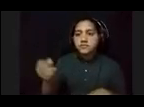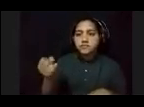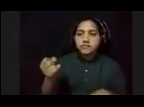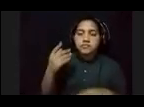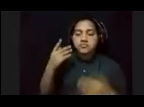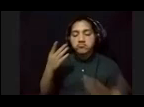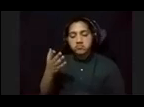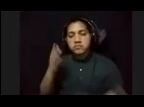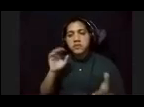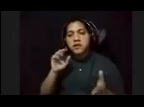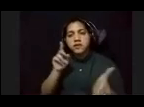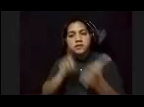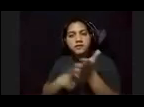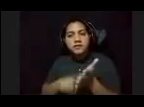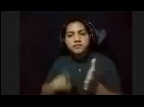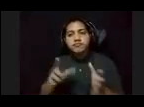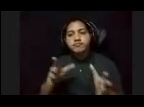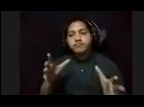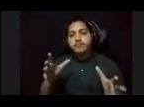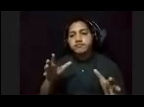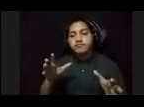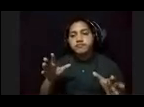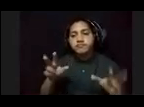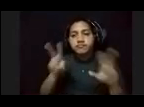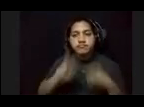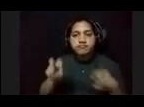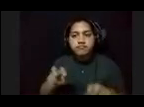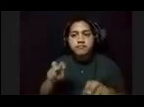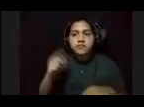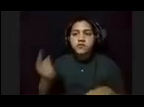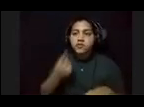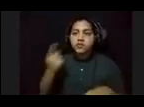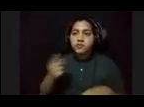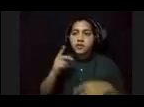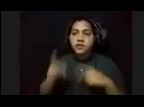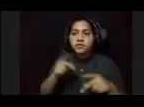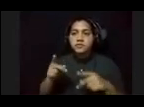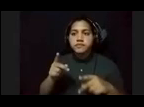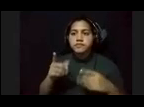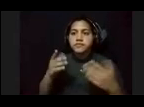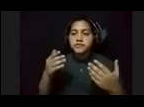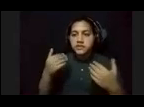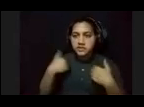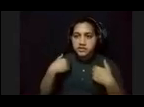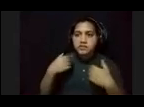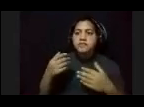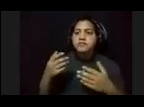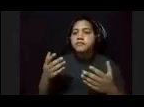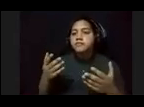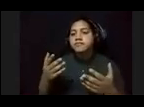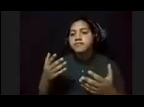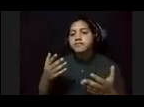investigación, tomaré y analizaré solo aquellas personas que reportaron un oficio en el censo.